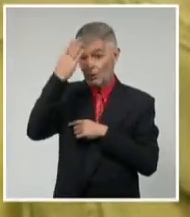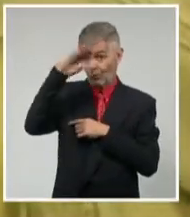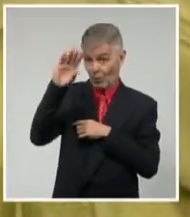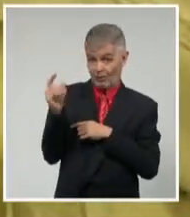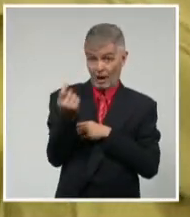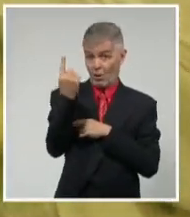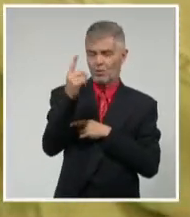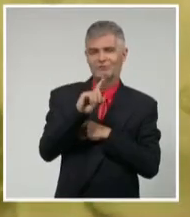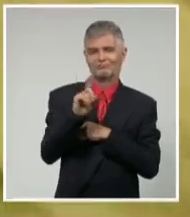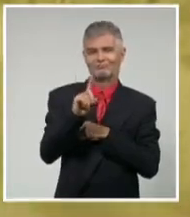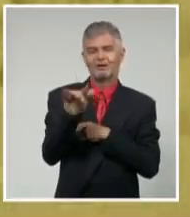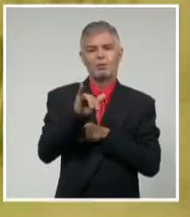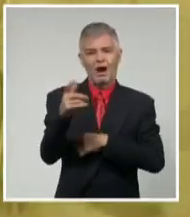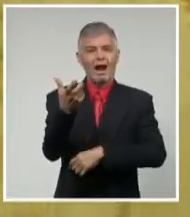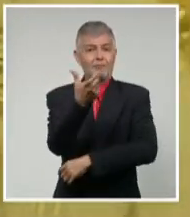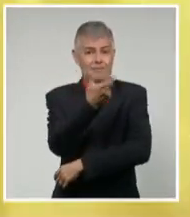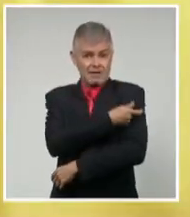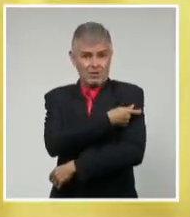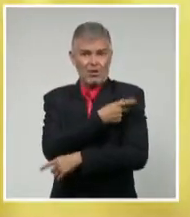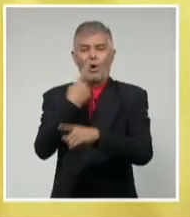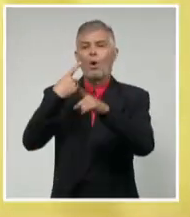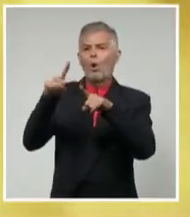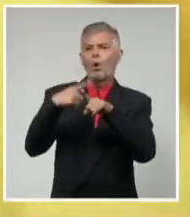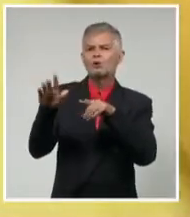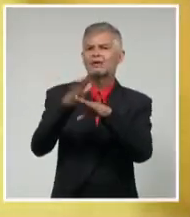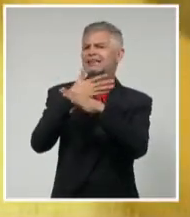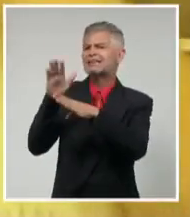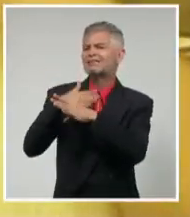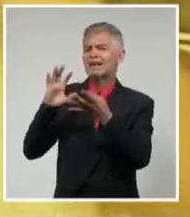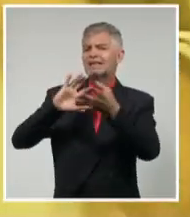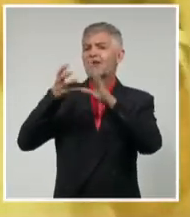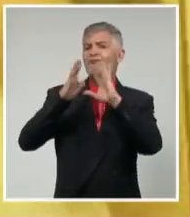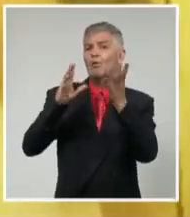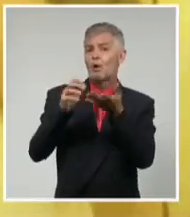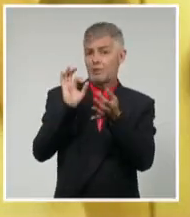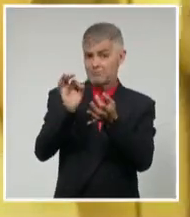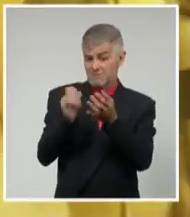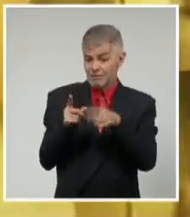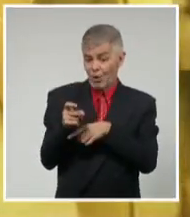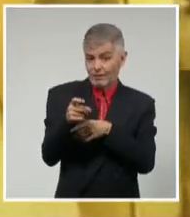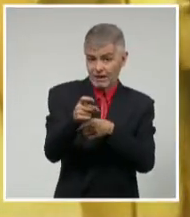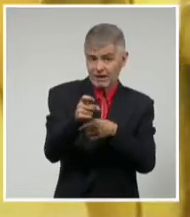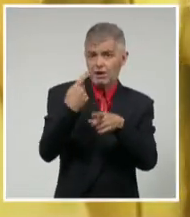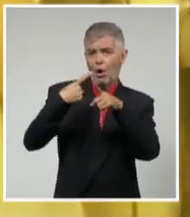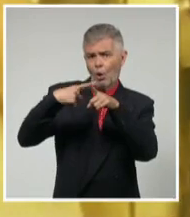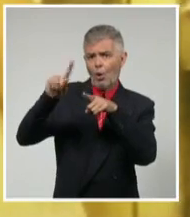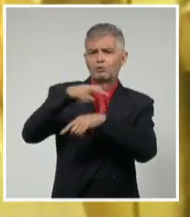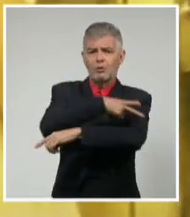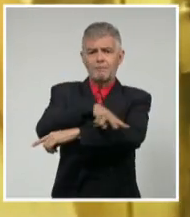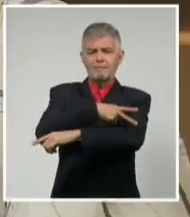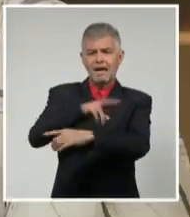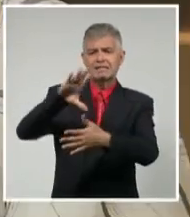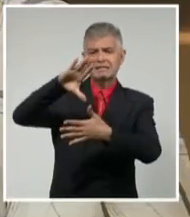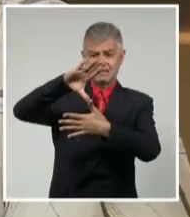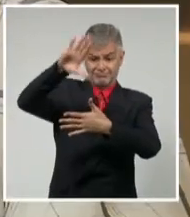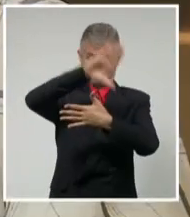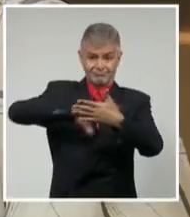su eficacia contra muchas cepas del meningococo B en brotes de otras naciones del continente. Se logró